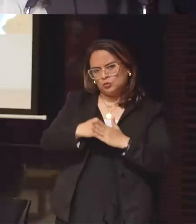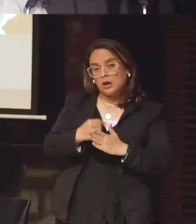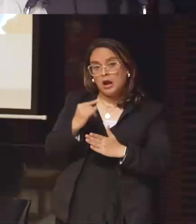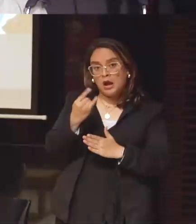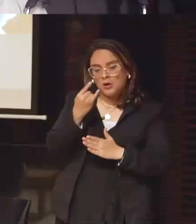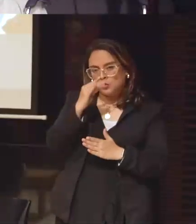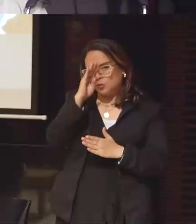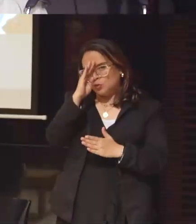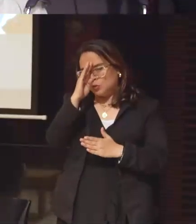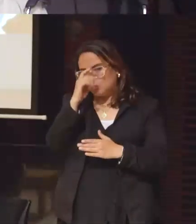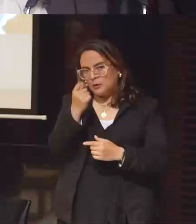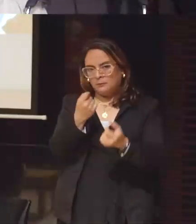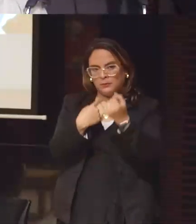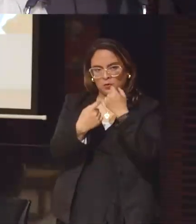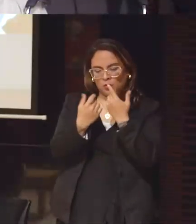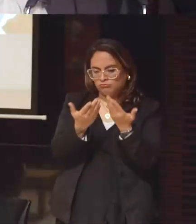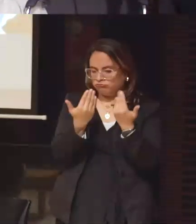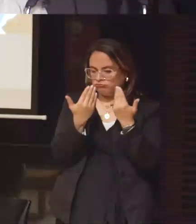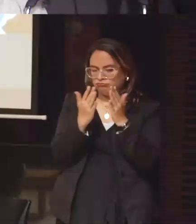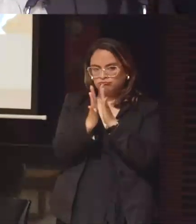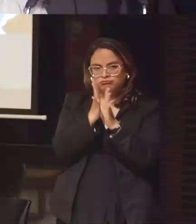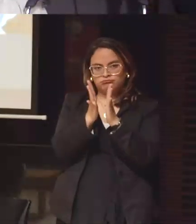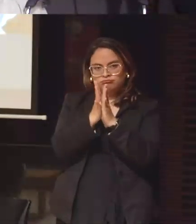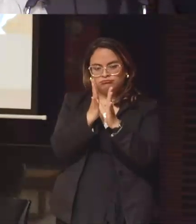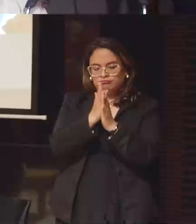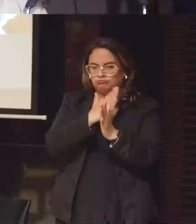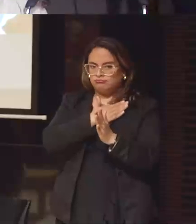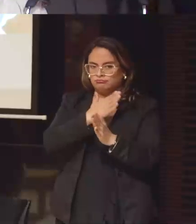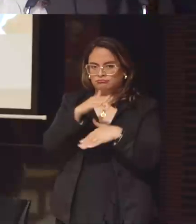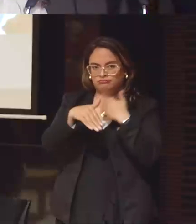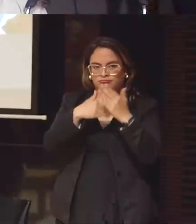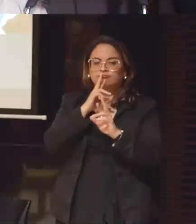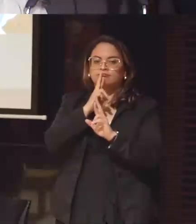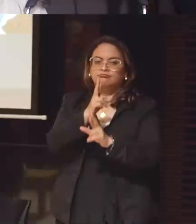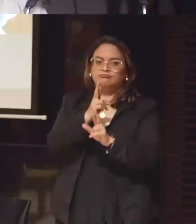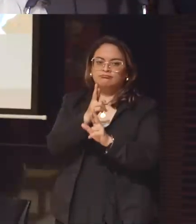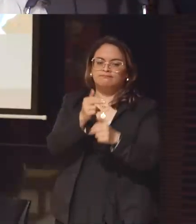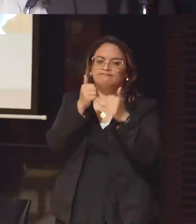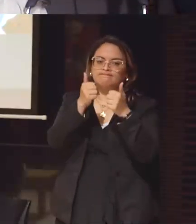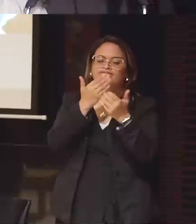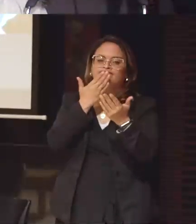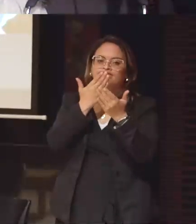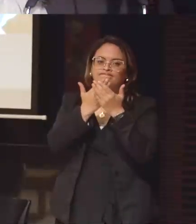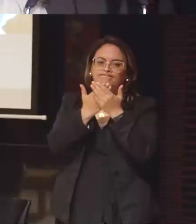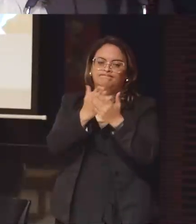pronto escribirnos también o lo que sea, ahí se las van a poder consultar. Gracias de